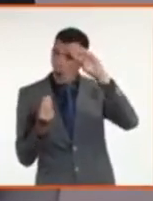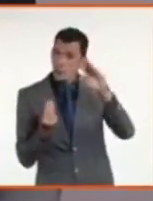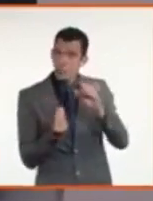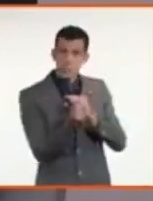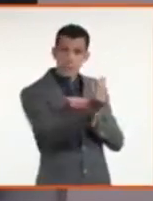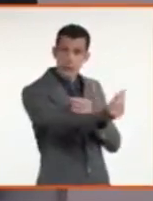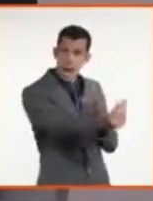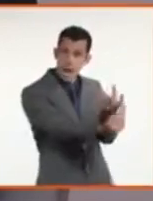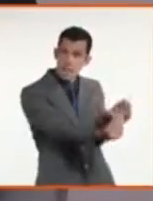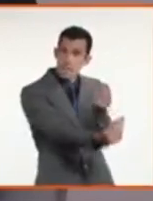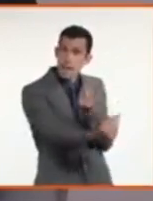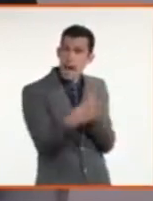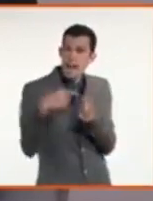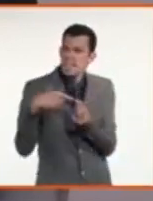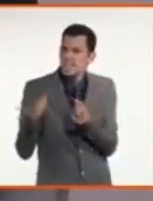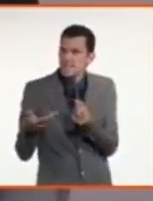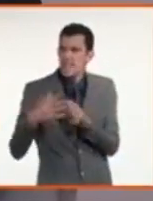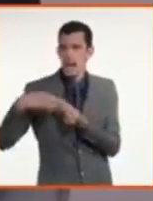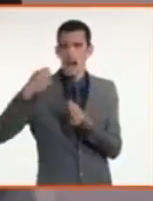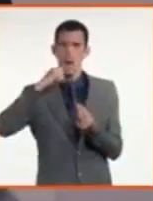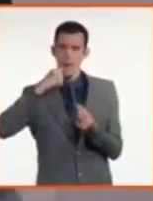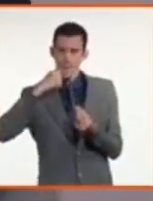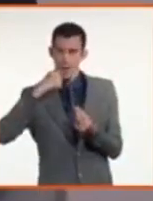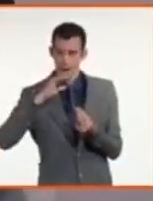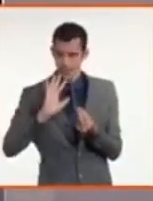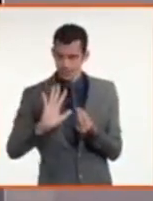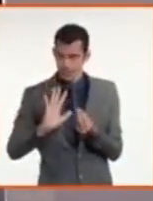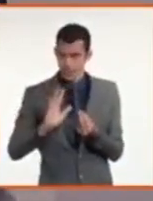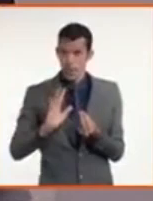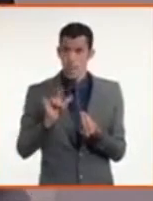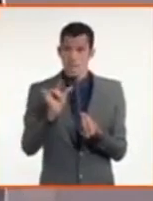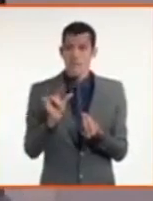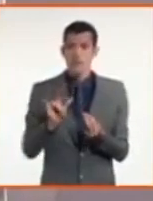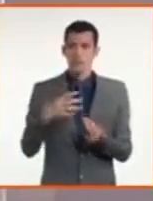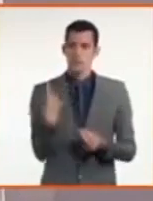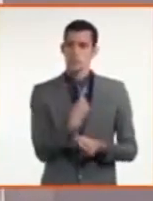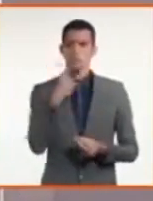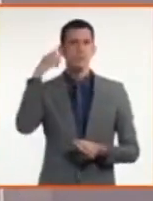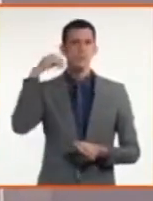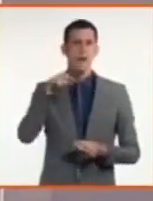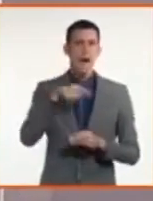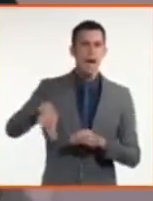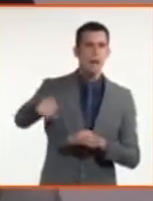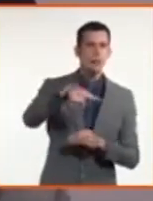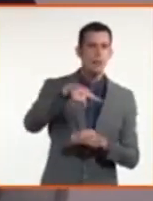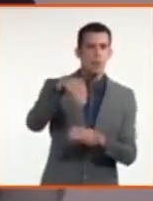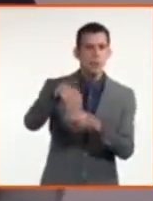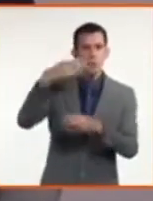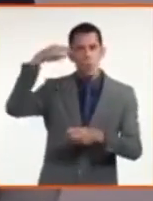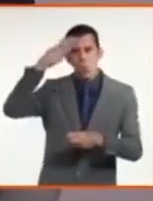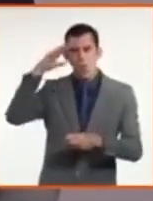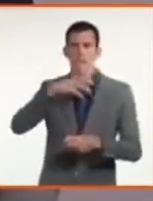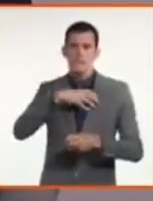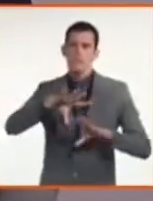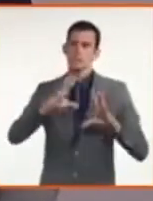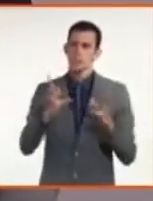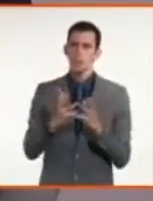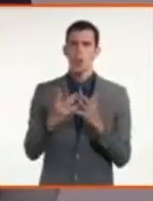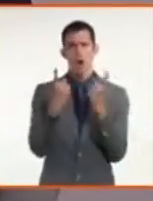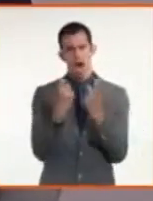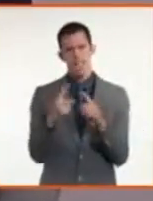mercados cambiarios tenemos una demanda tenemos un destino es venderlo en el mercado con ver algo totalmente